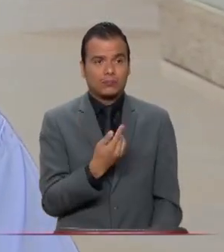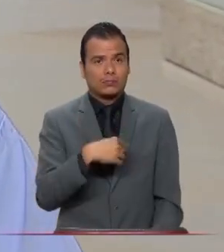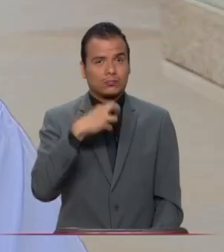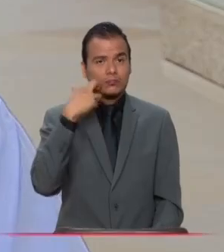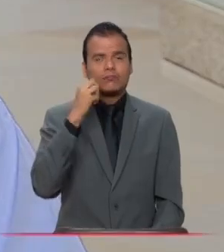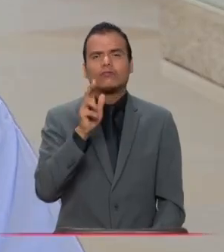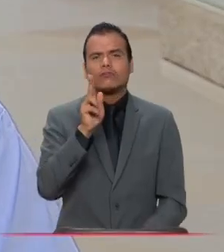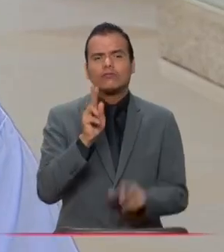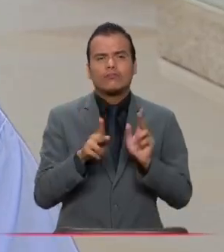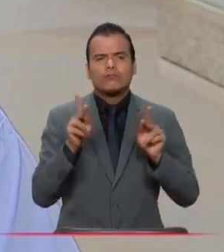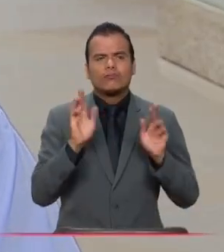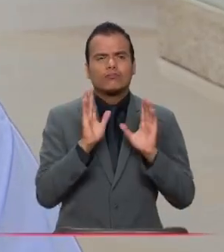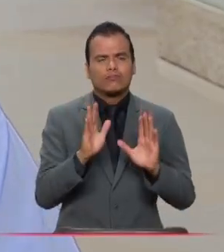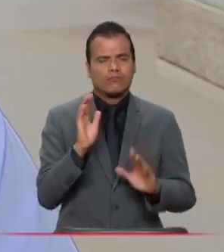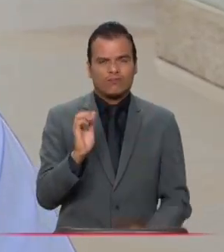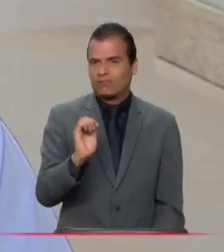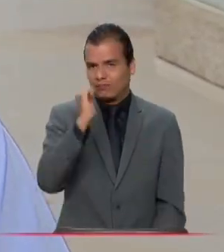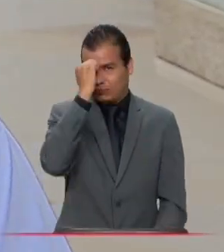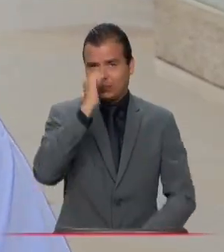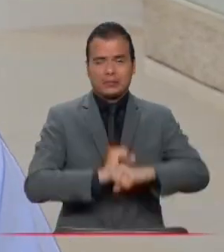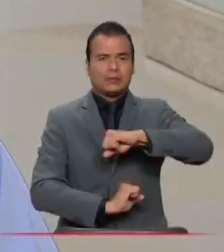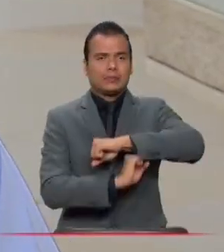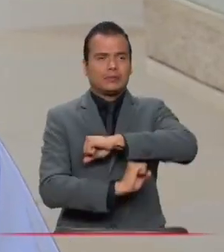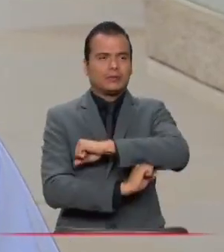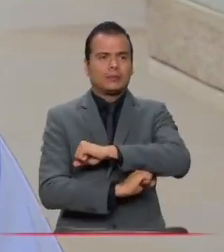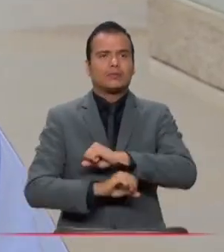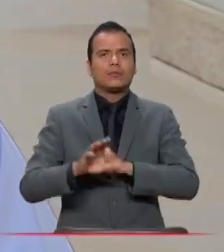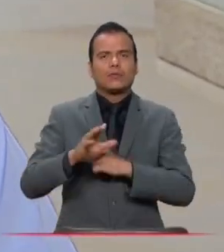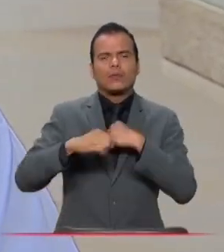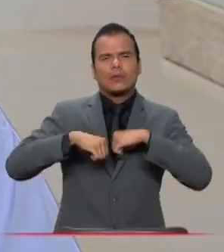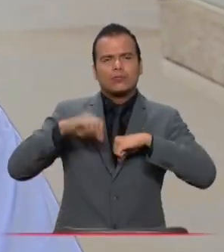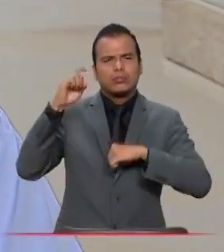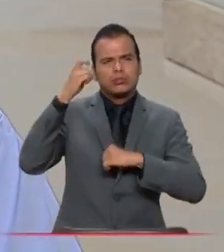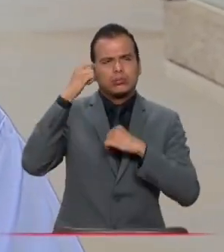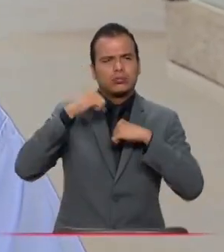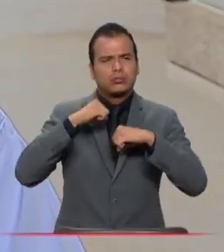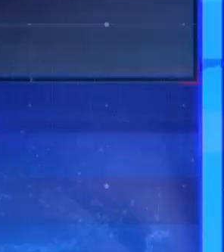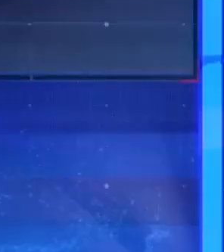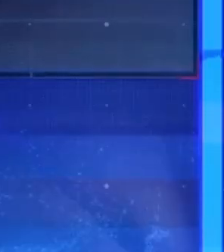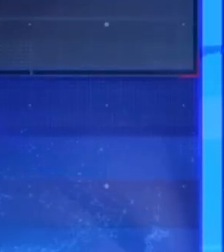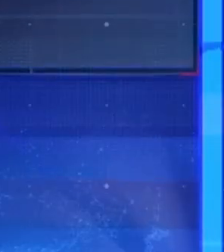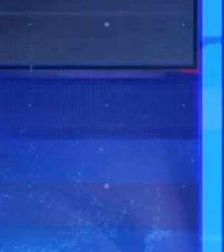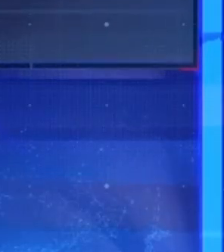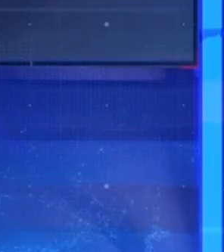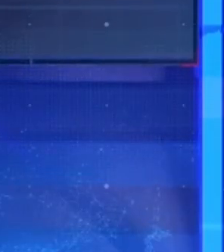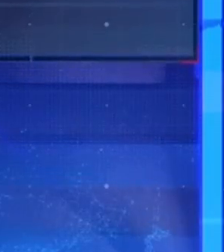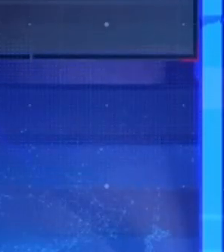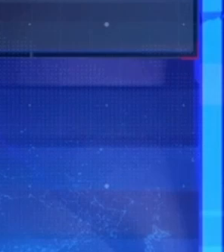personas. El eje de la gestión pública son las personas.